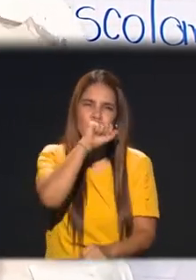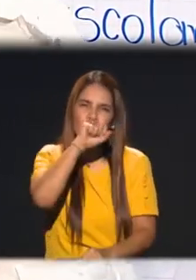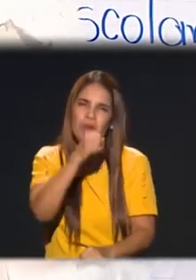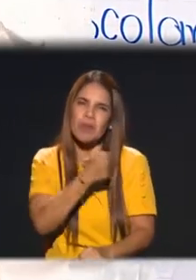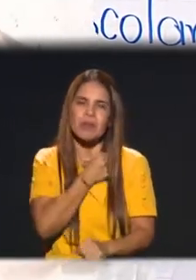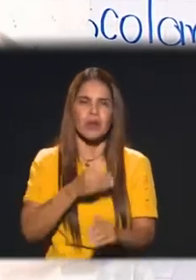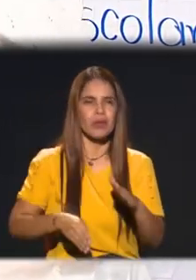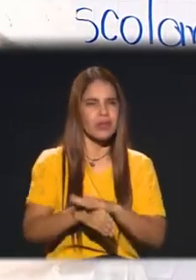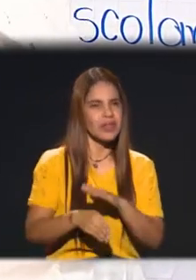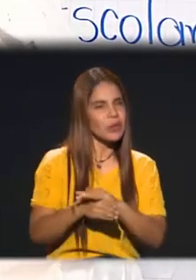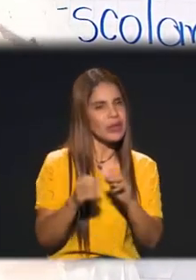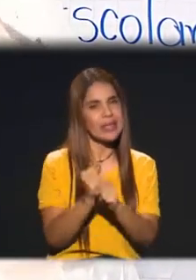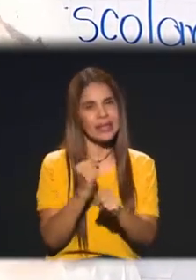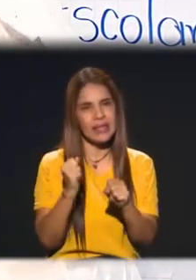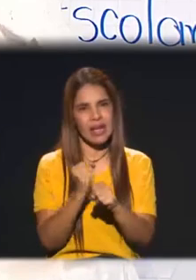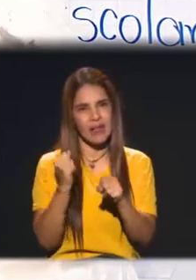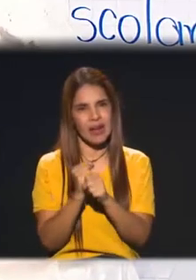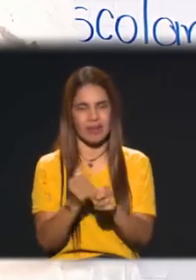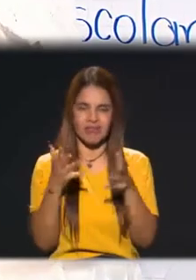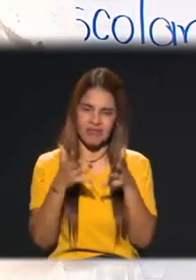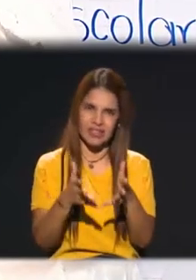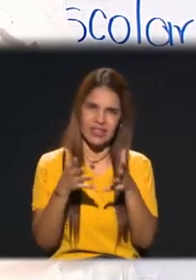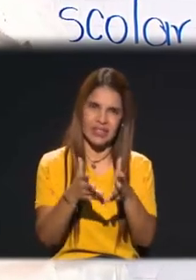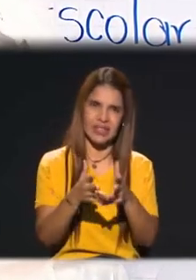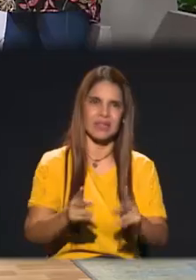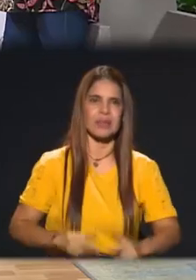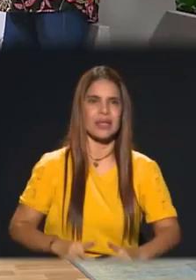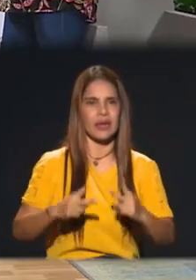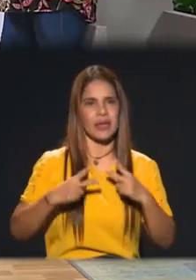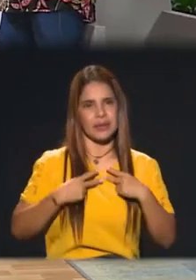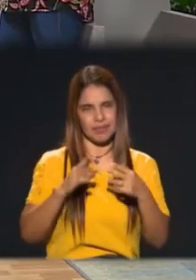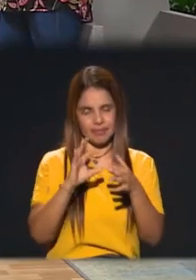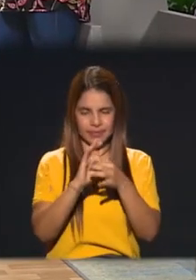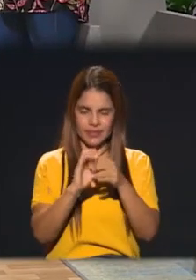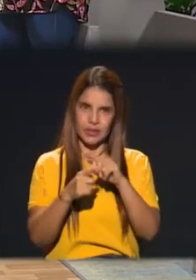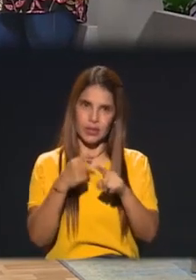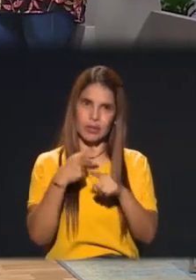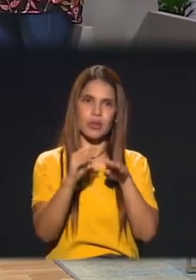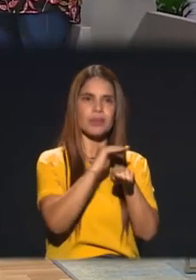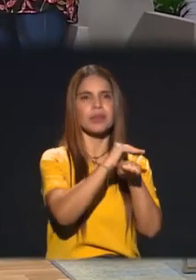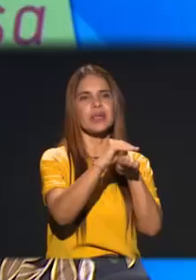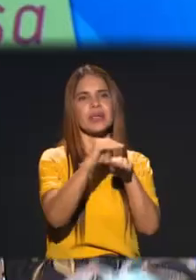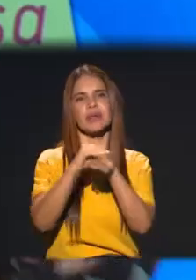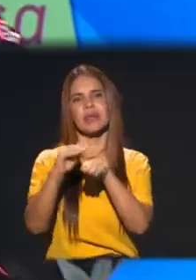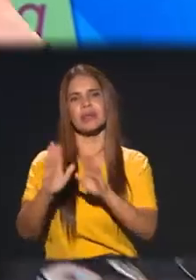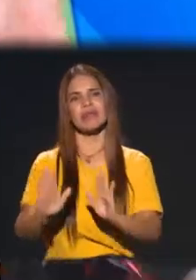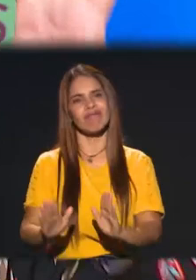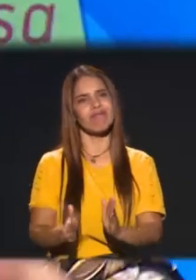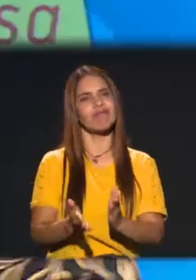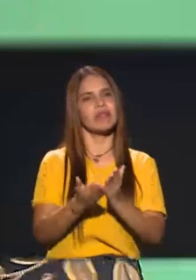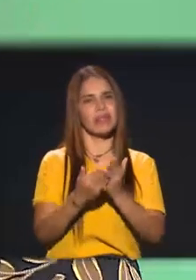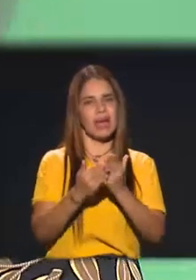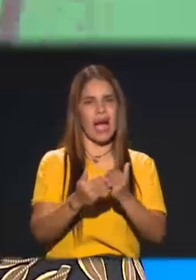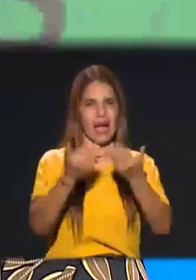vocación tan bonita de ser educadores para la vida. Bueno, a mis compañeros es una invitación a mantener la